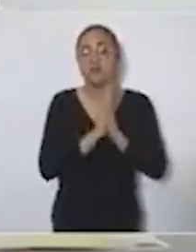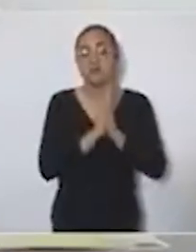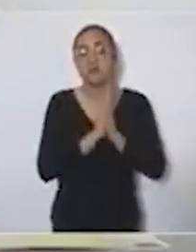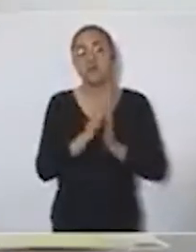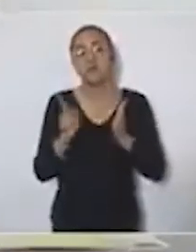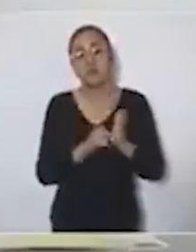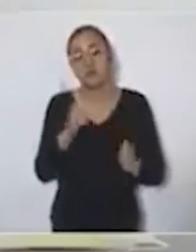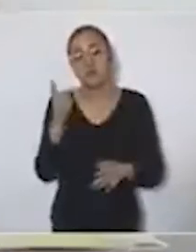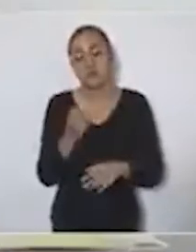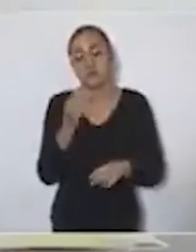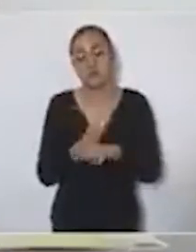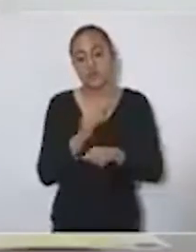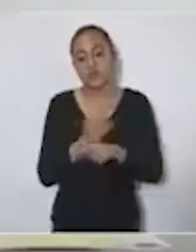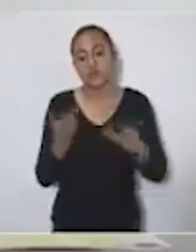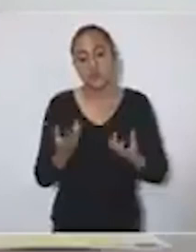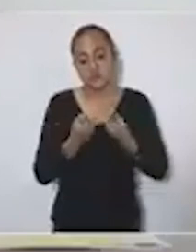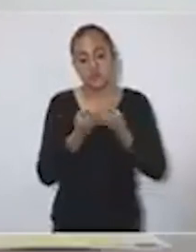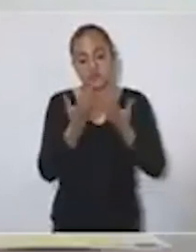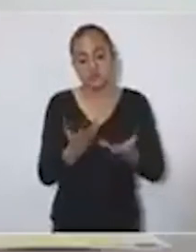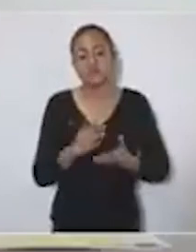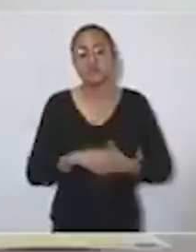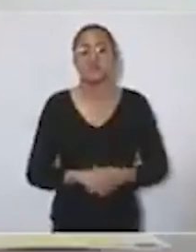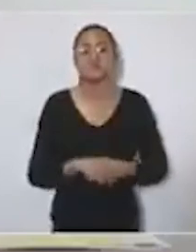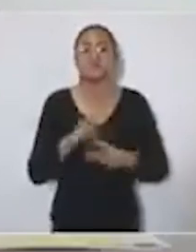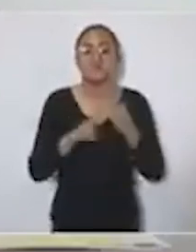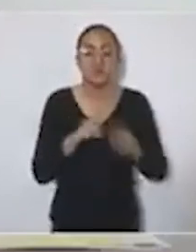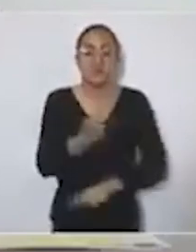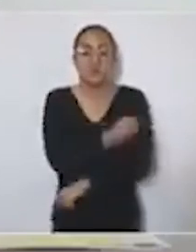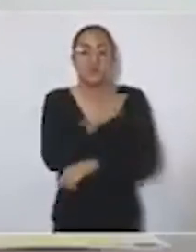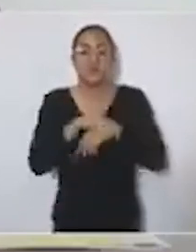otra oportunidad, son oportunidades de vida. Vayan y vacúnense contra la influenza.